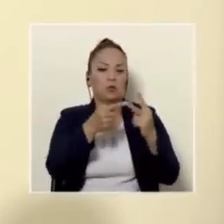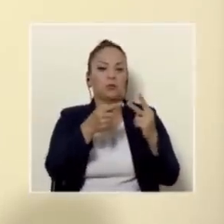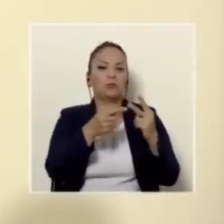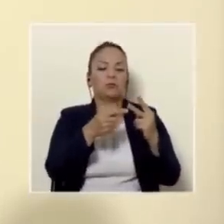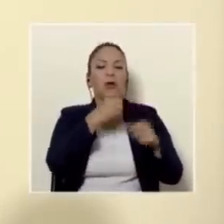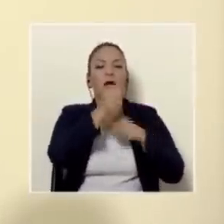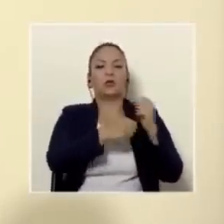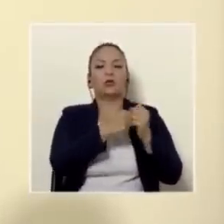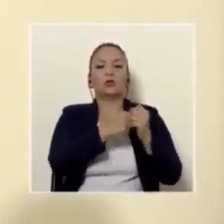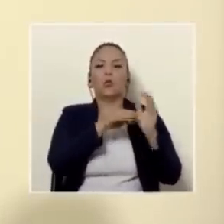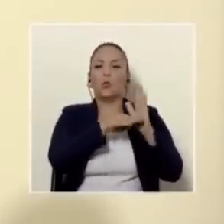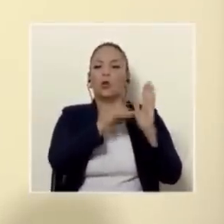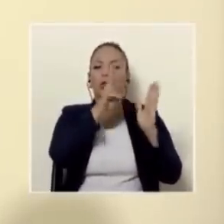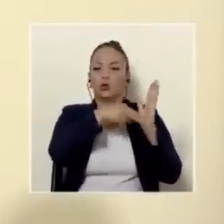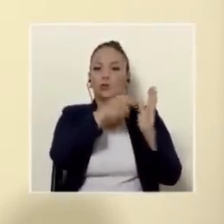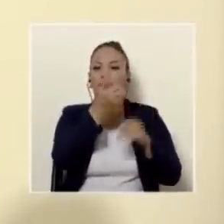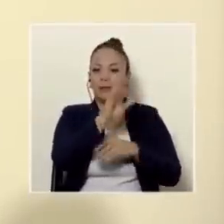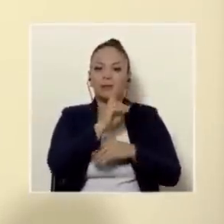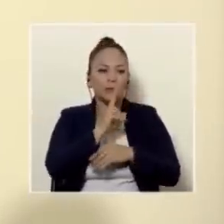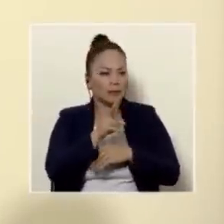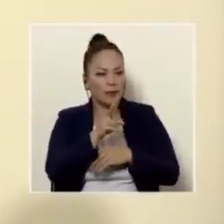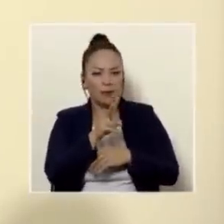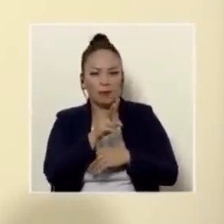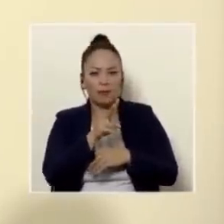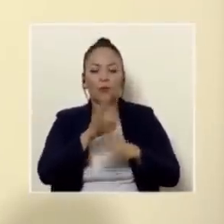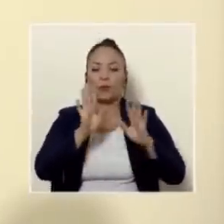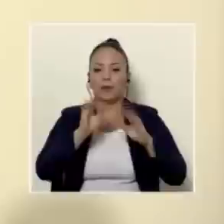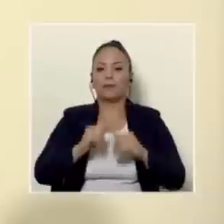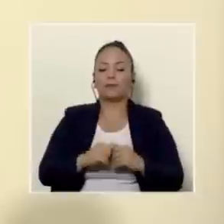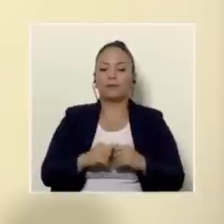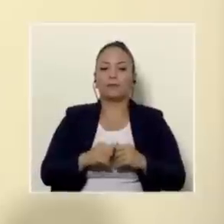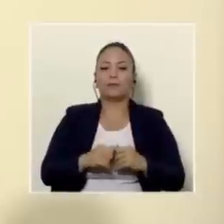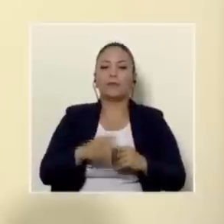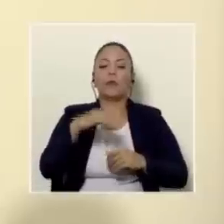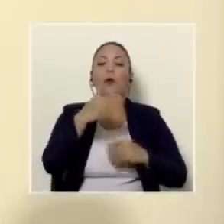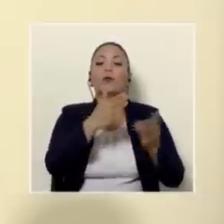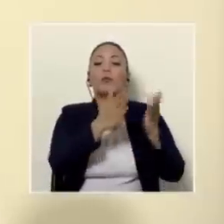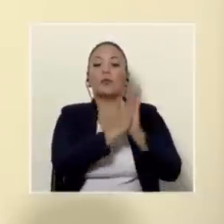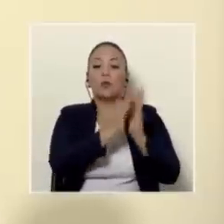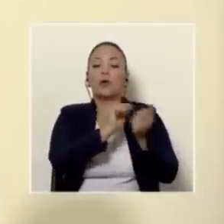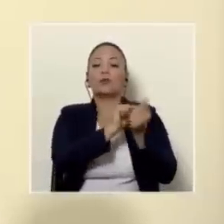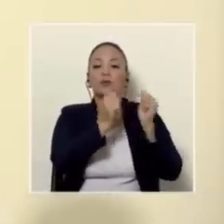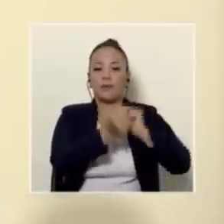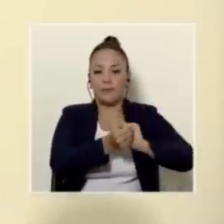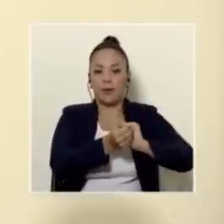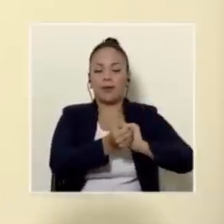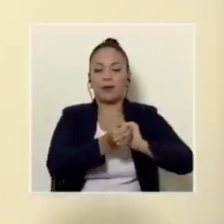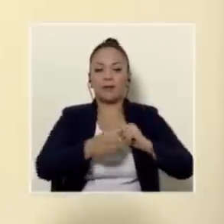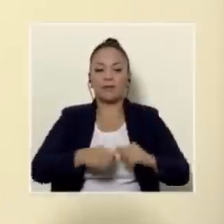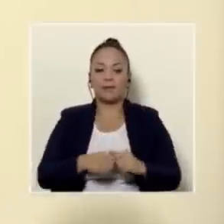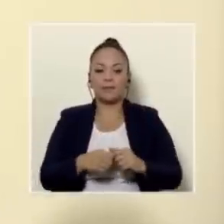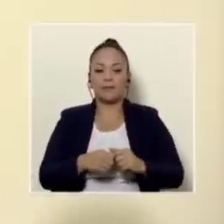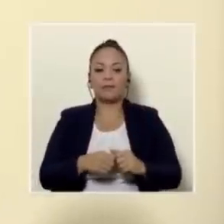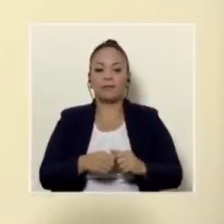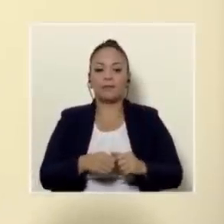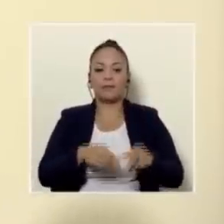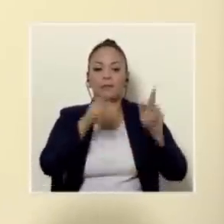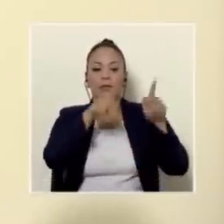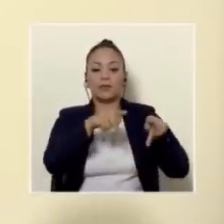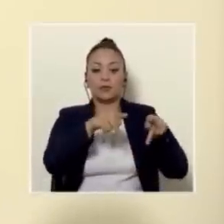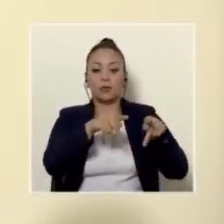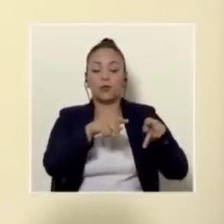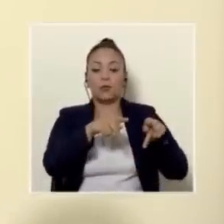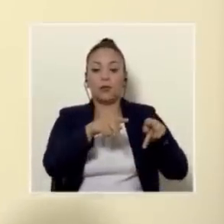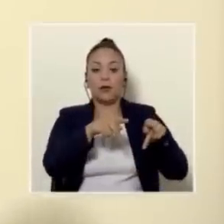modelo 2016, cierto, ¿verdad? Y cuando se les pidió que los cambiaran, el ocupante